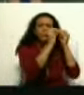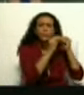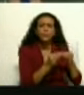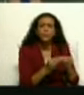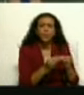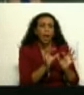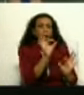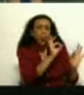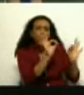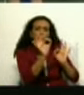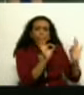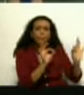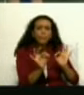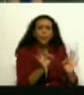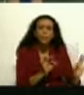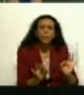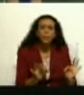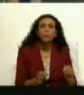aportando.